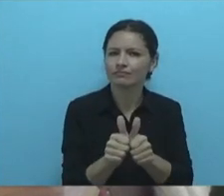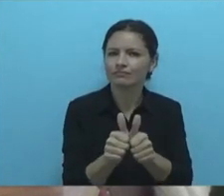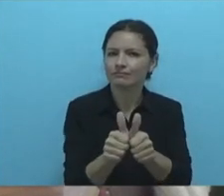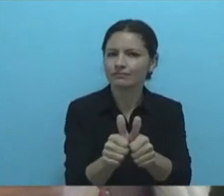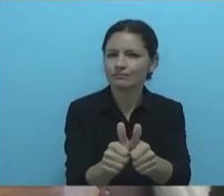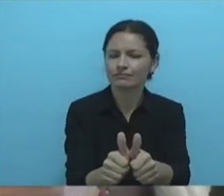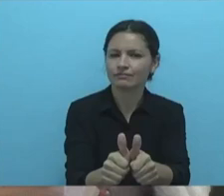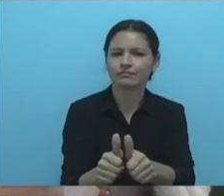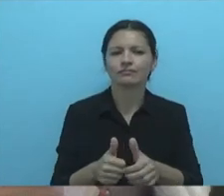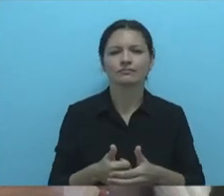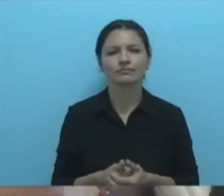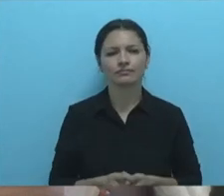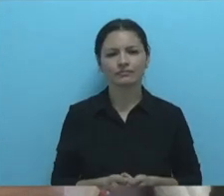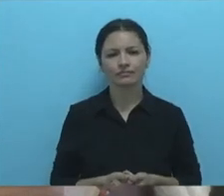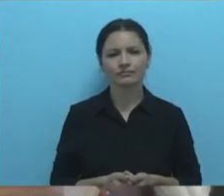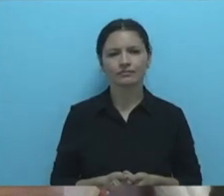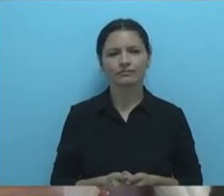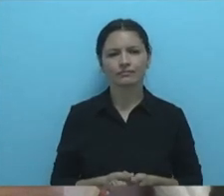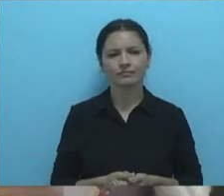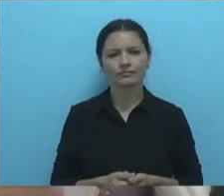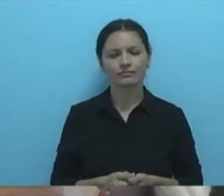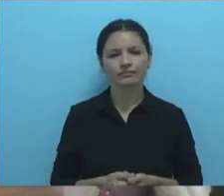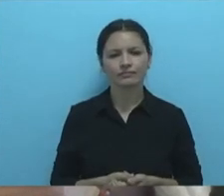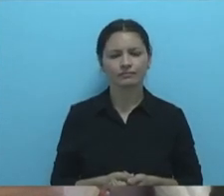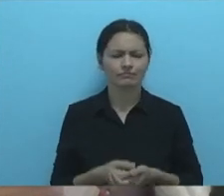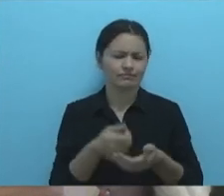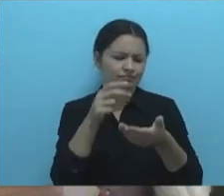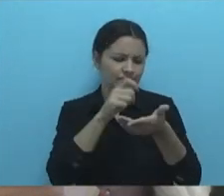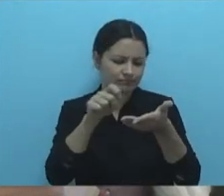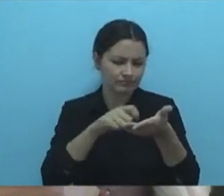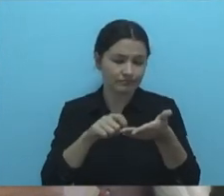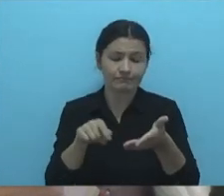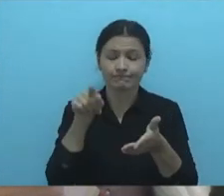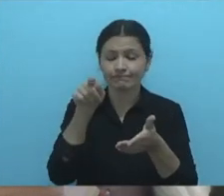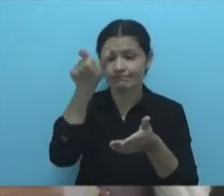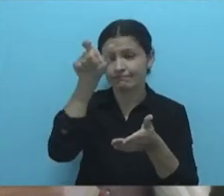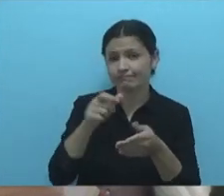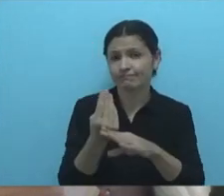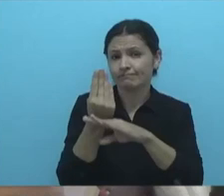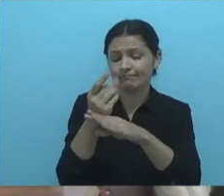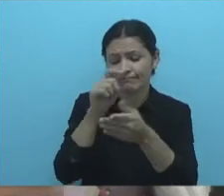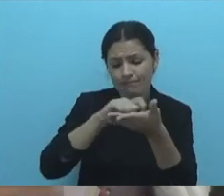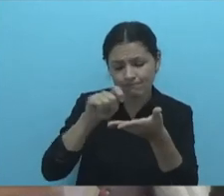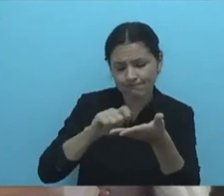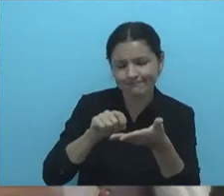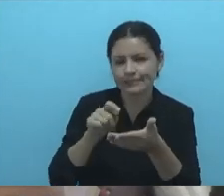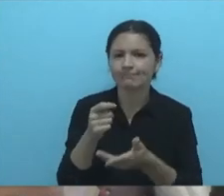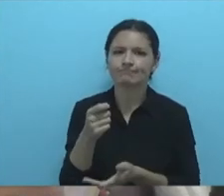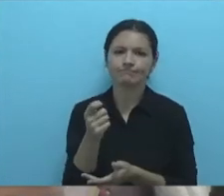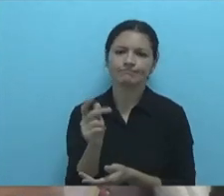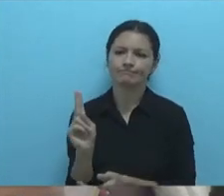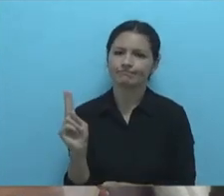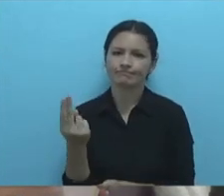las cintas del mar Este era el poeta que fue destruido por el autoritarismo y la